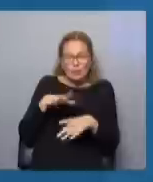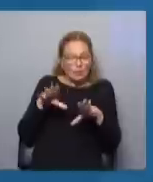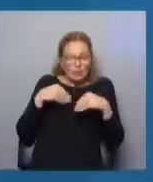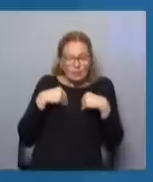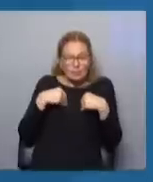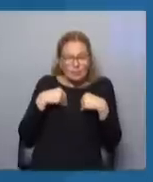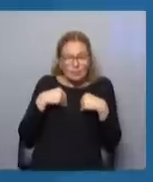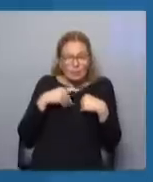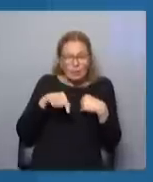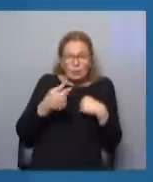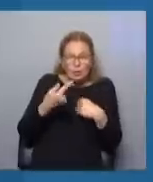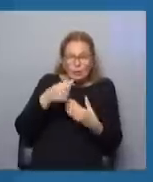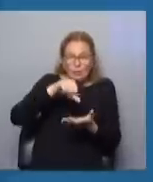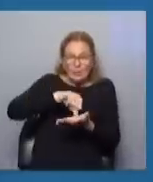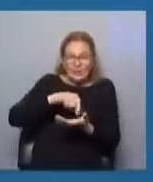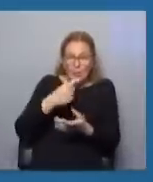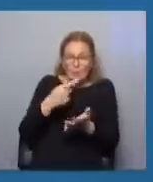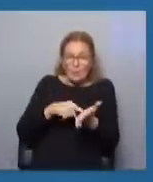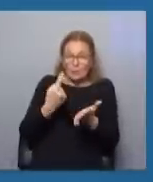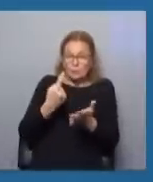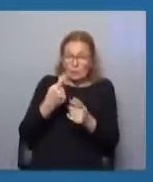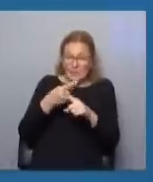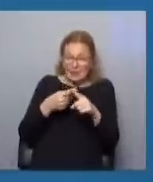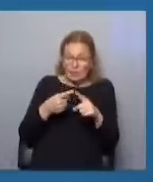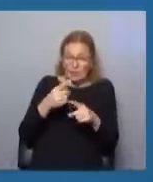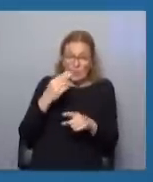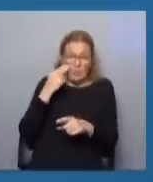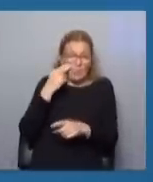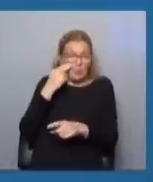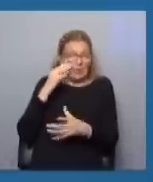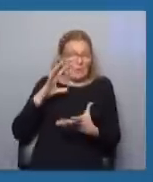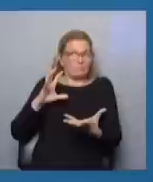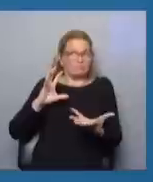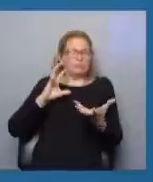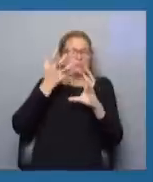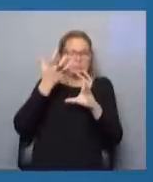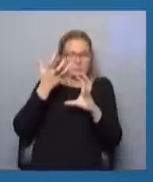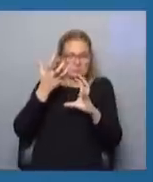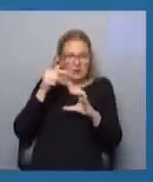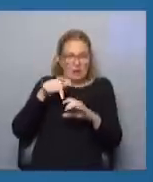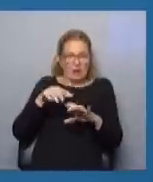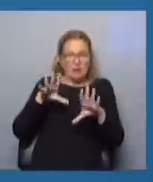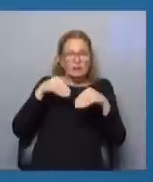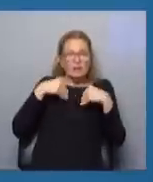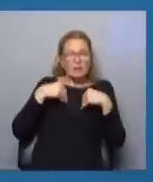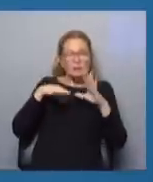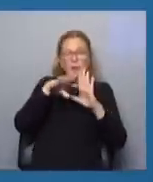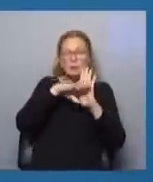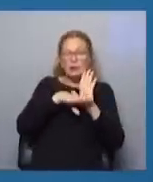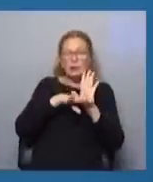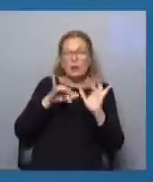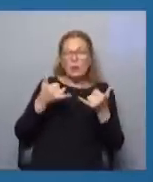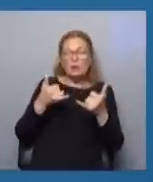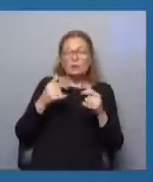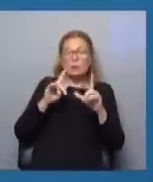cuando en otro país ese punto y medio para un lío ya va a estar a caballo acá se aceptan la regla de juego y también